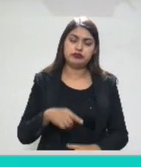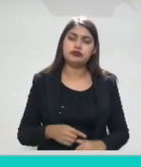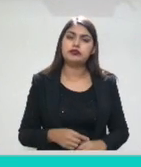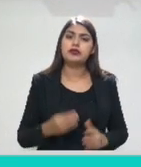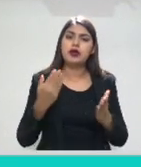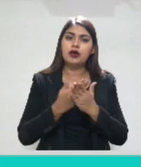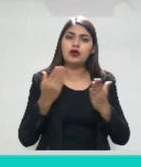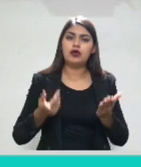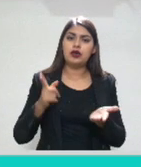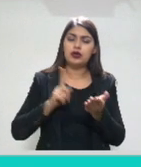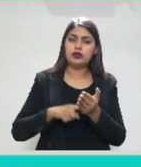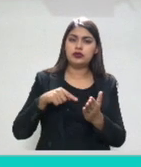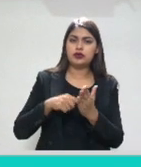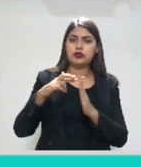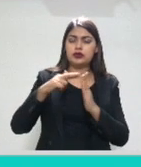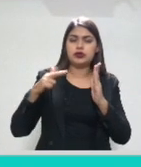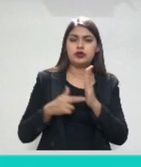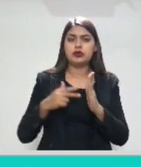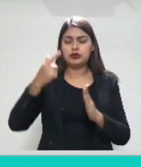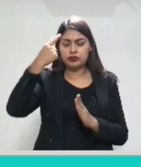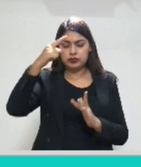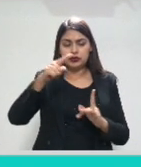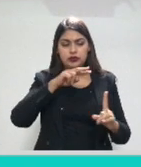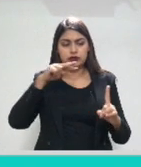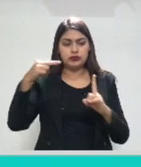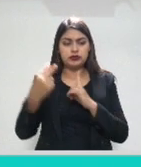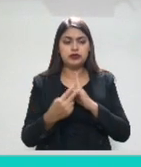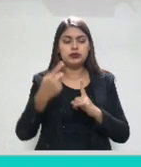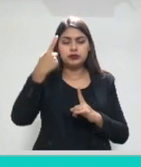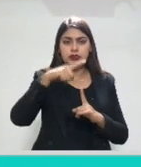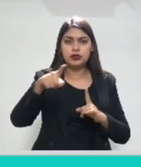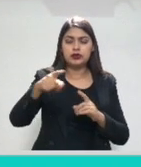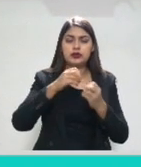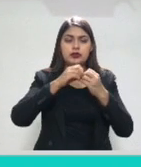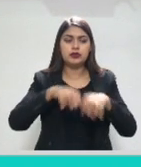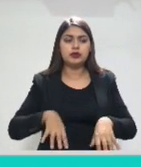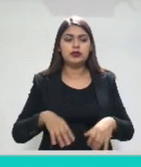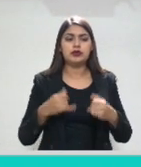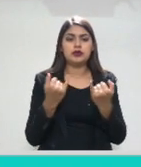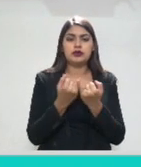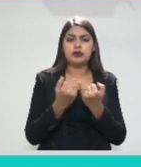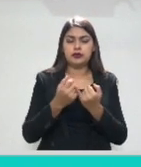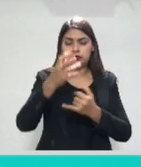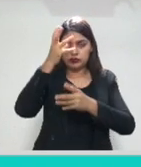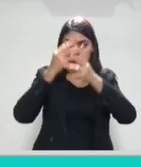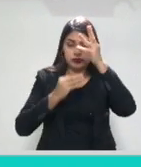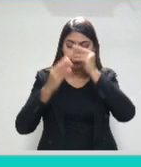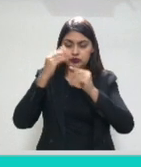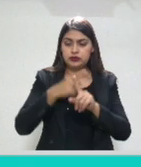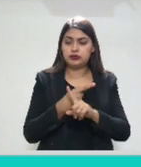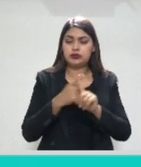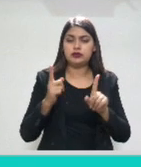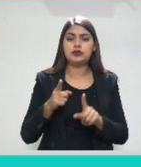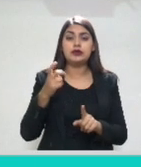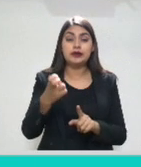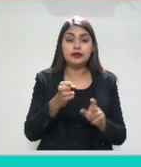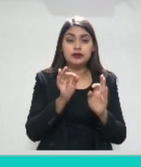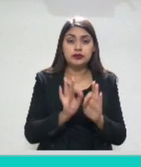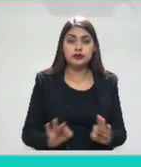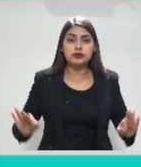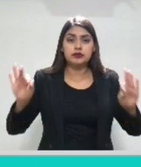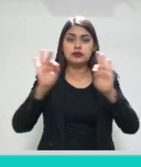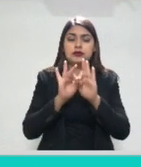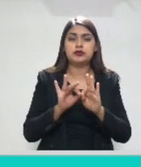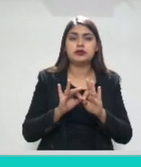las medias rectificativas con miras a acelerar la recuperación de pérdida o de la pérdida de aprendizaje es un elemento crucial